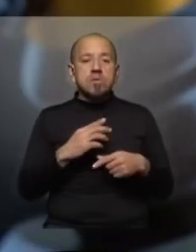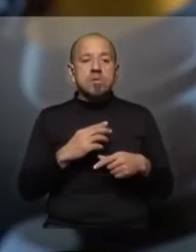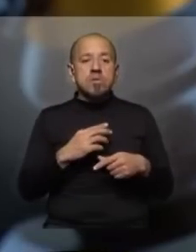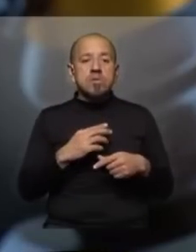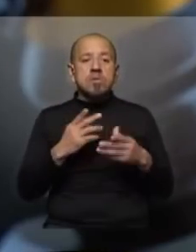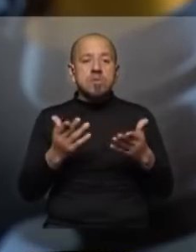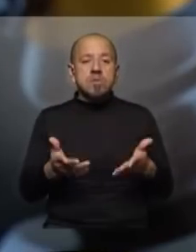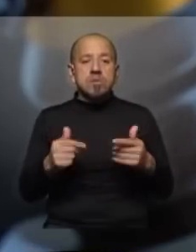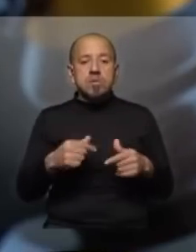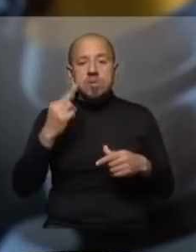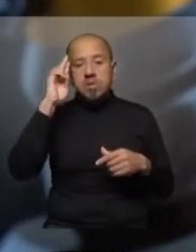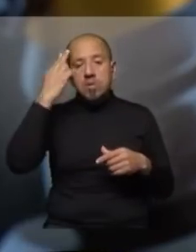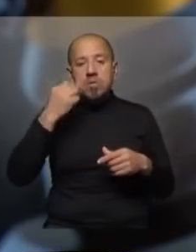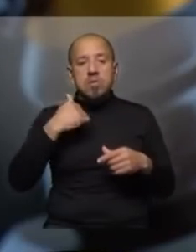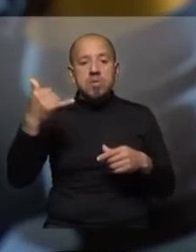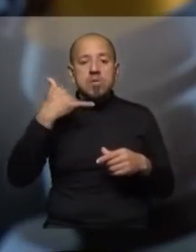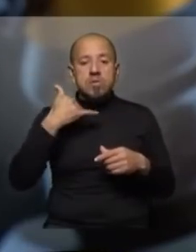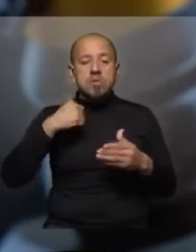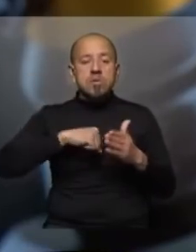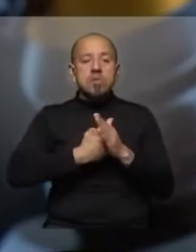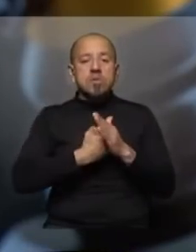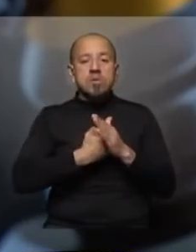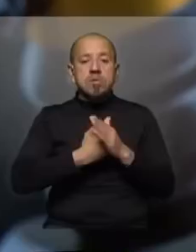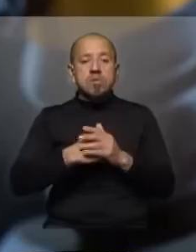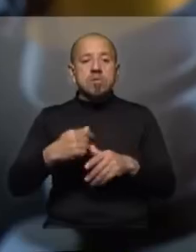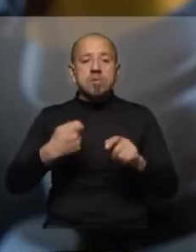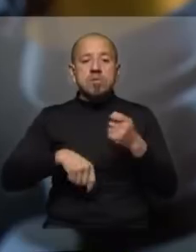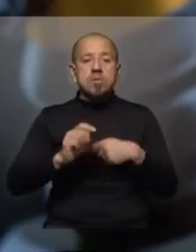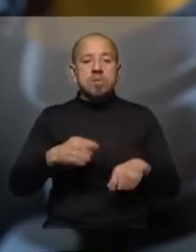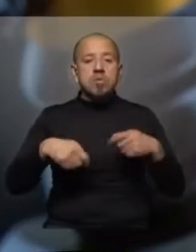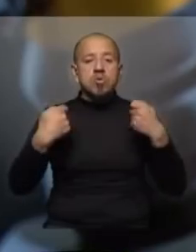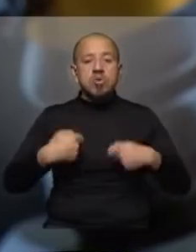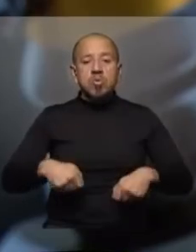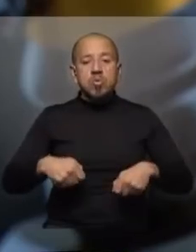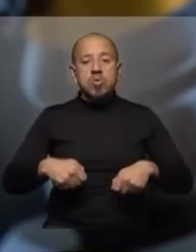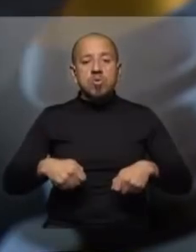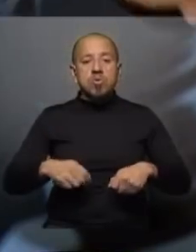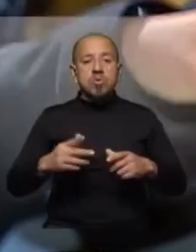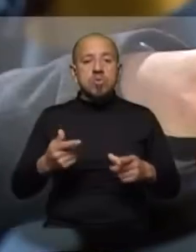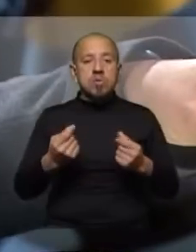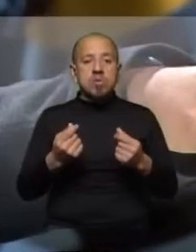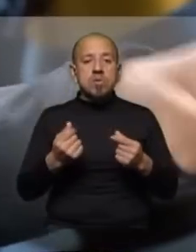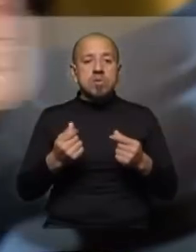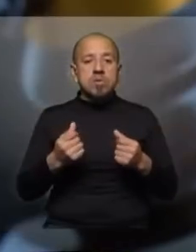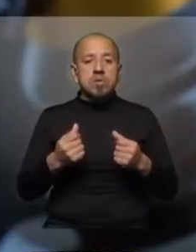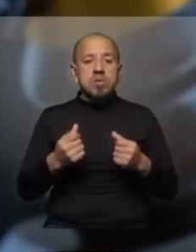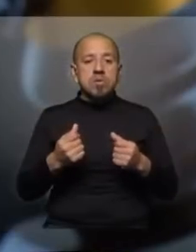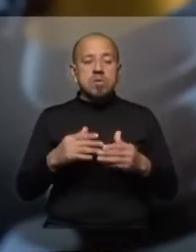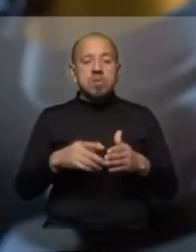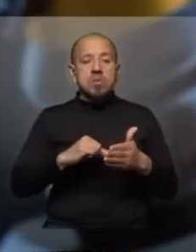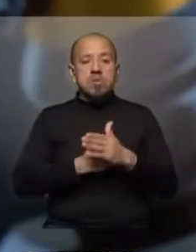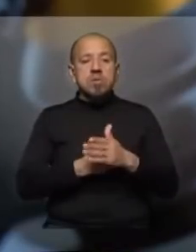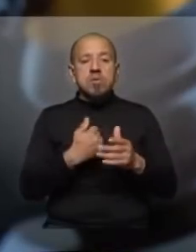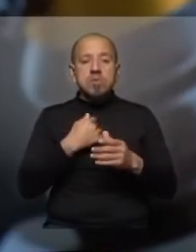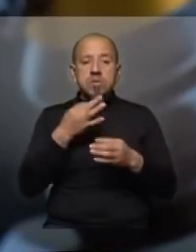haremos seguro en el Uruguay que te llaman los bancos para venderte un seguro por la plata Que tú tenés depositada en el banco Yo el otro día le